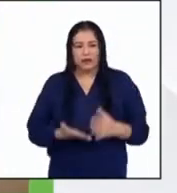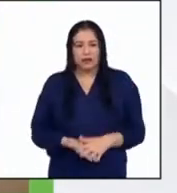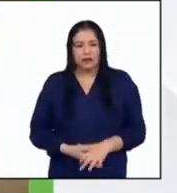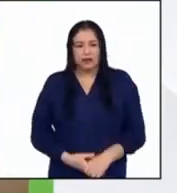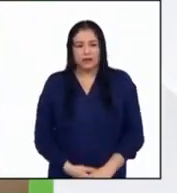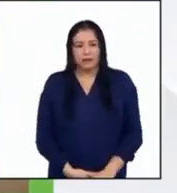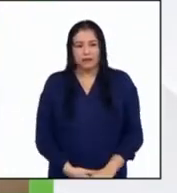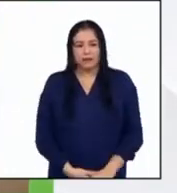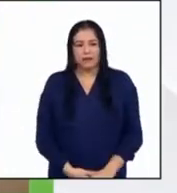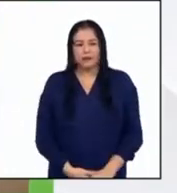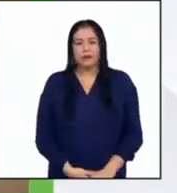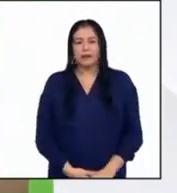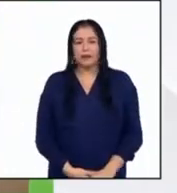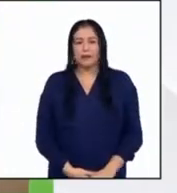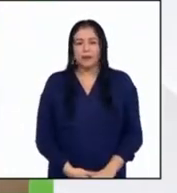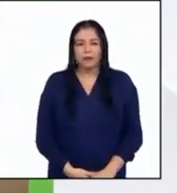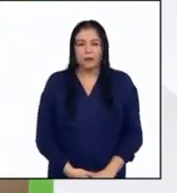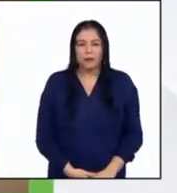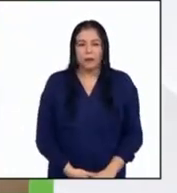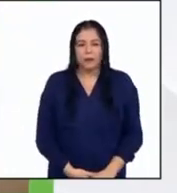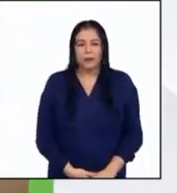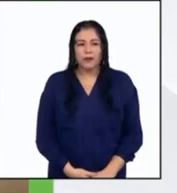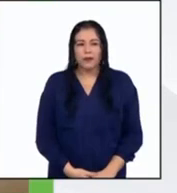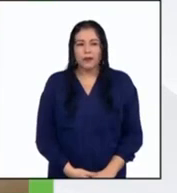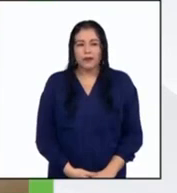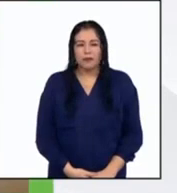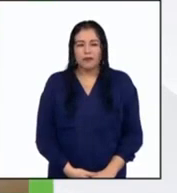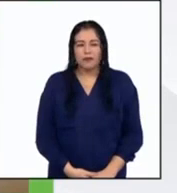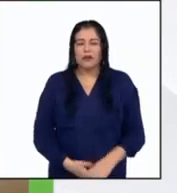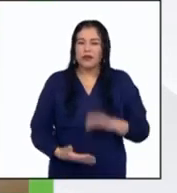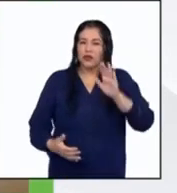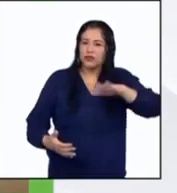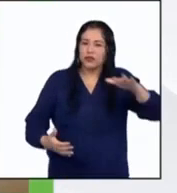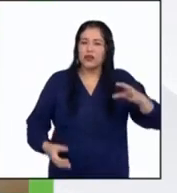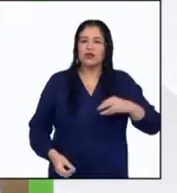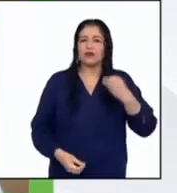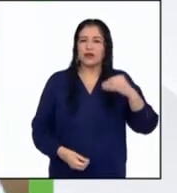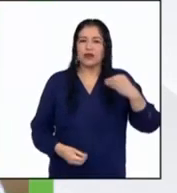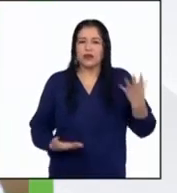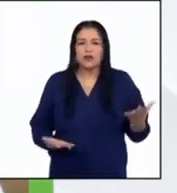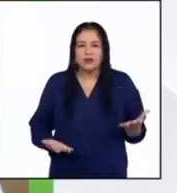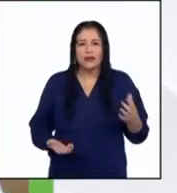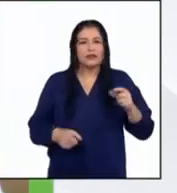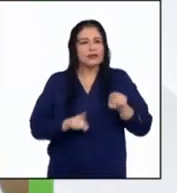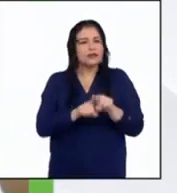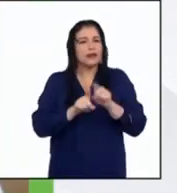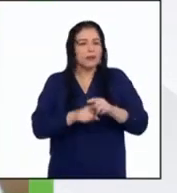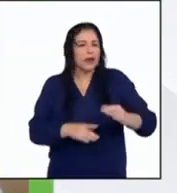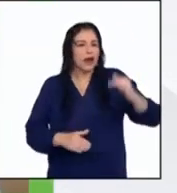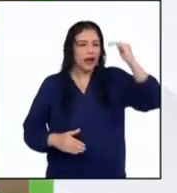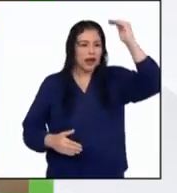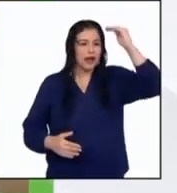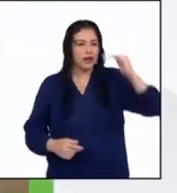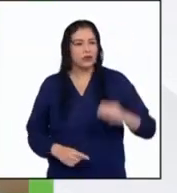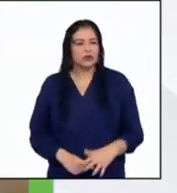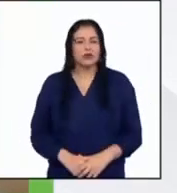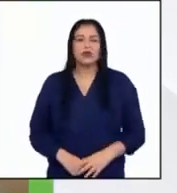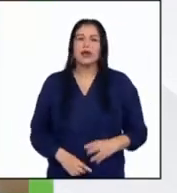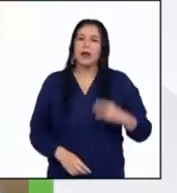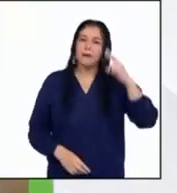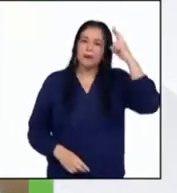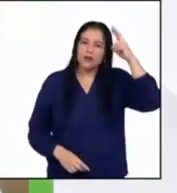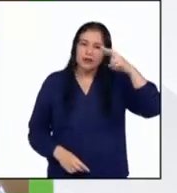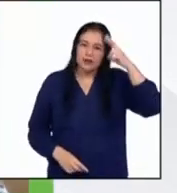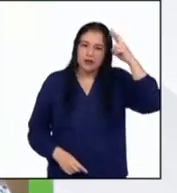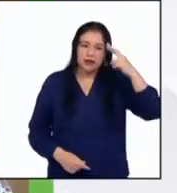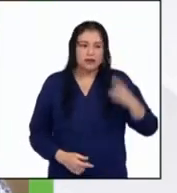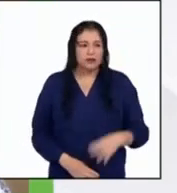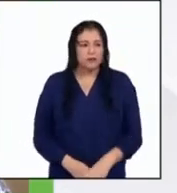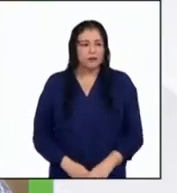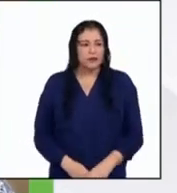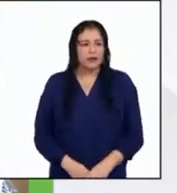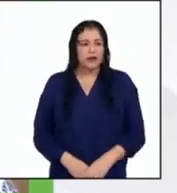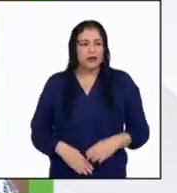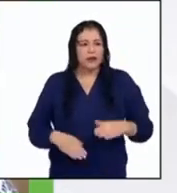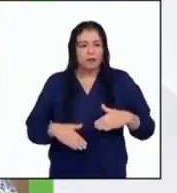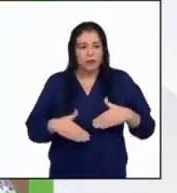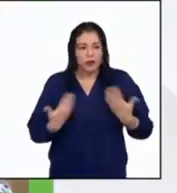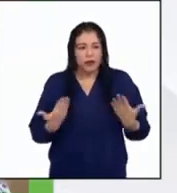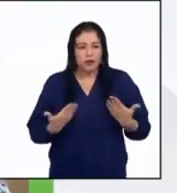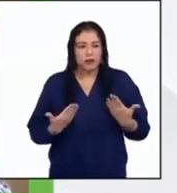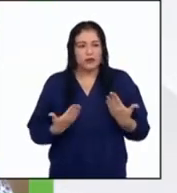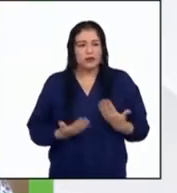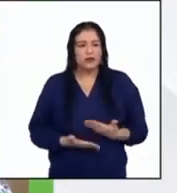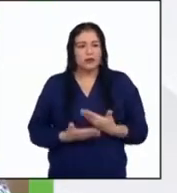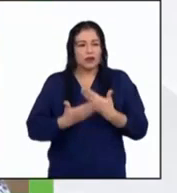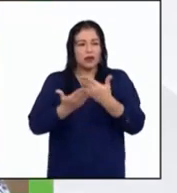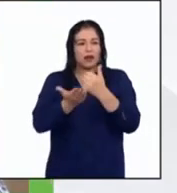a todos como sociedad, desde niños, niñas, adolescentes y adultos. Por lo tanto, podemos